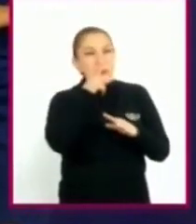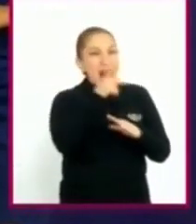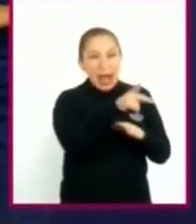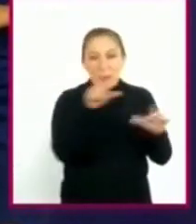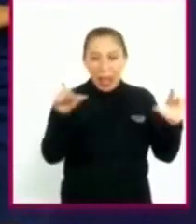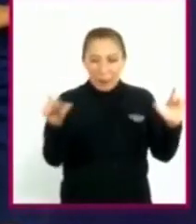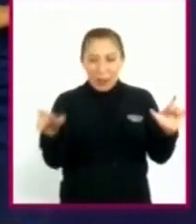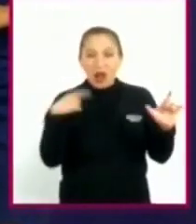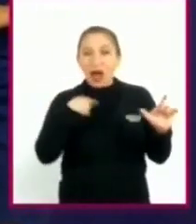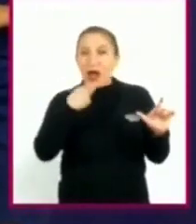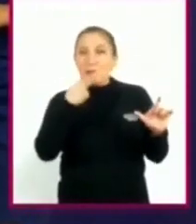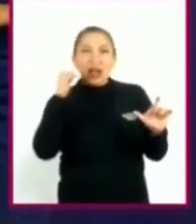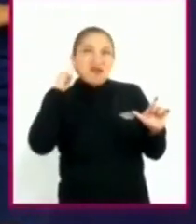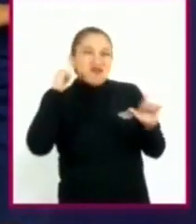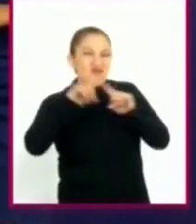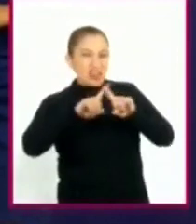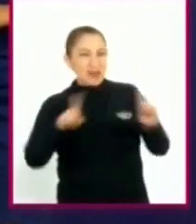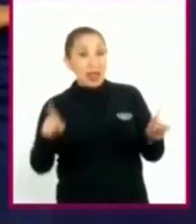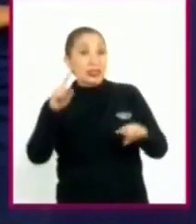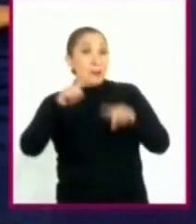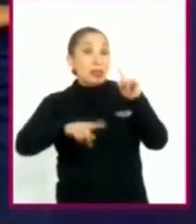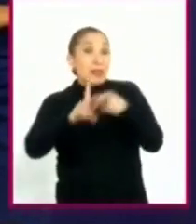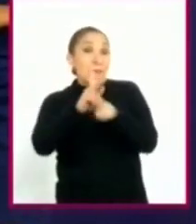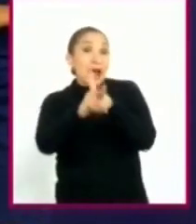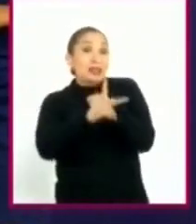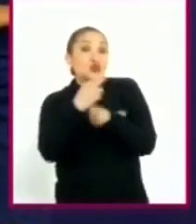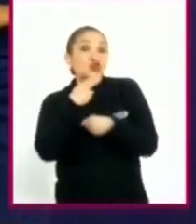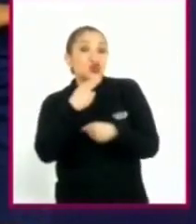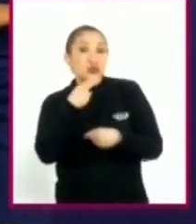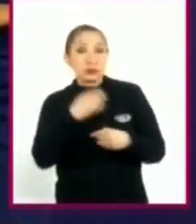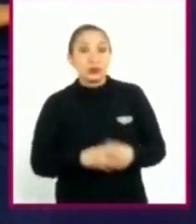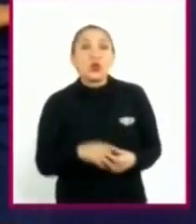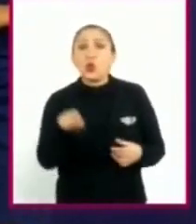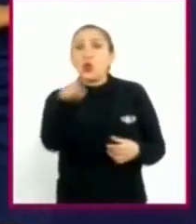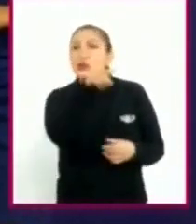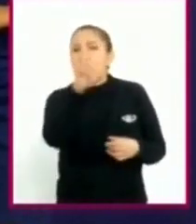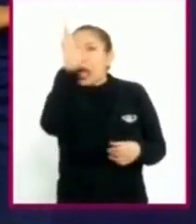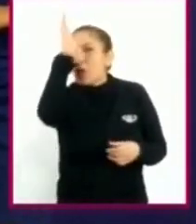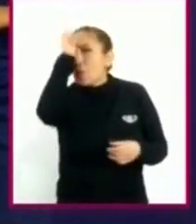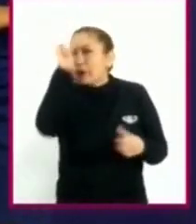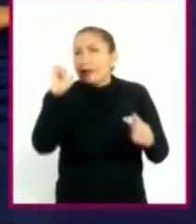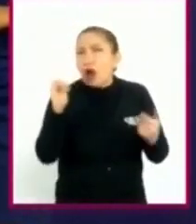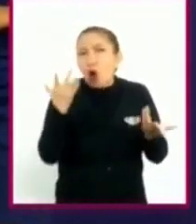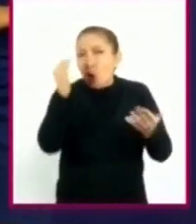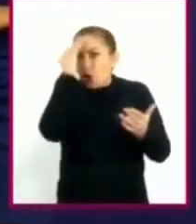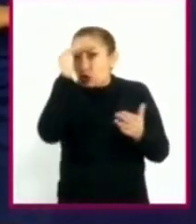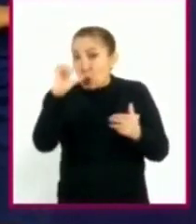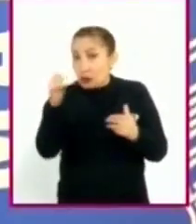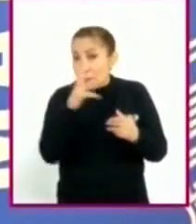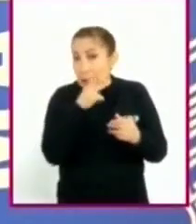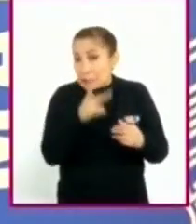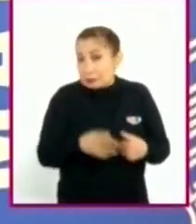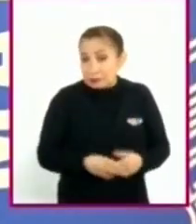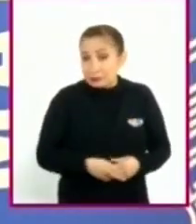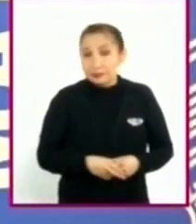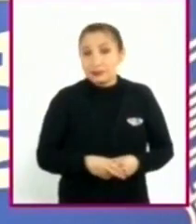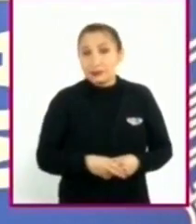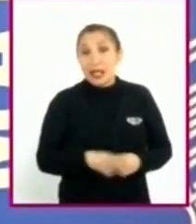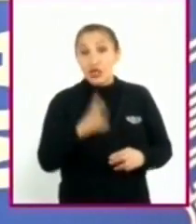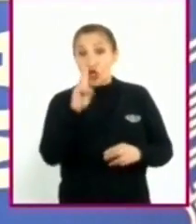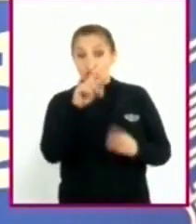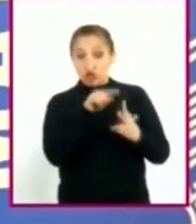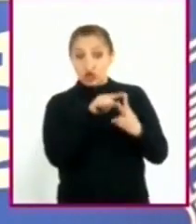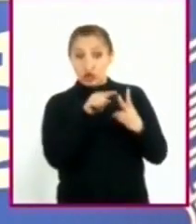se pronuncian y se escuchan diferente según el país donde se usen. ¿Ustedes recuerdan o conocen otras? Llevamos